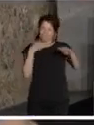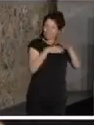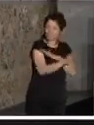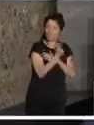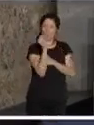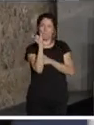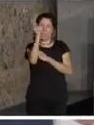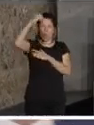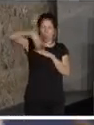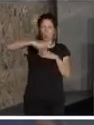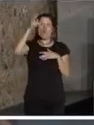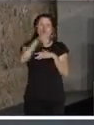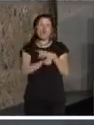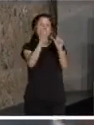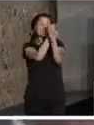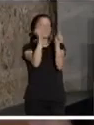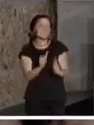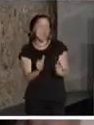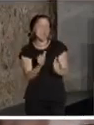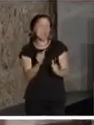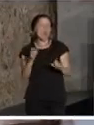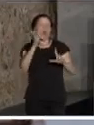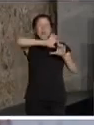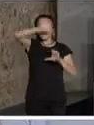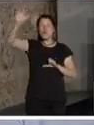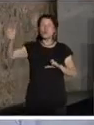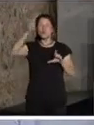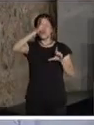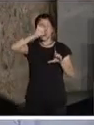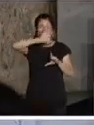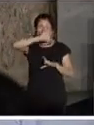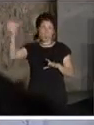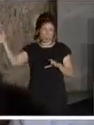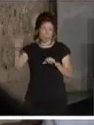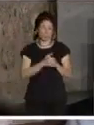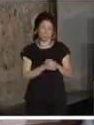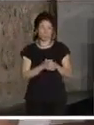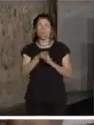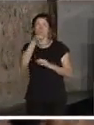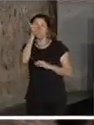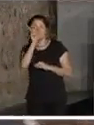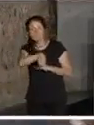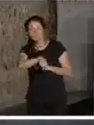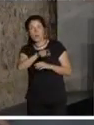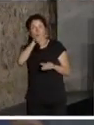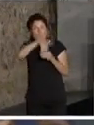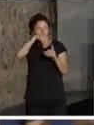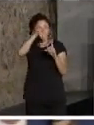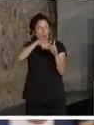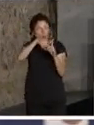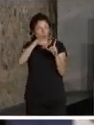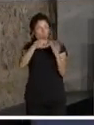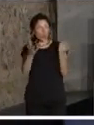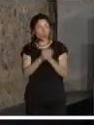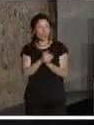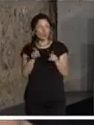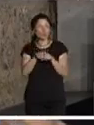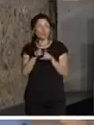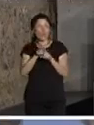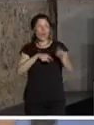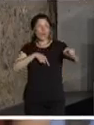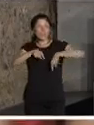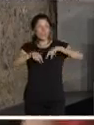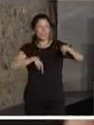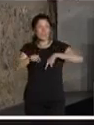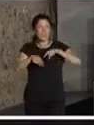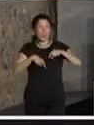el precio de la luz y hoy es un modelo en toda Europa la excepción ibérica y también es voto útil a ver abaratado los